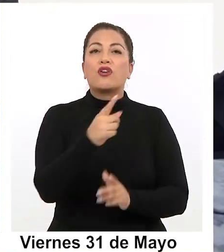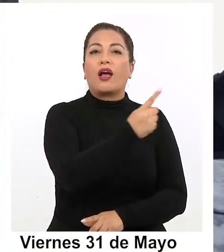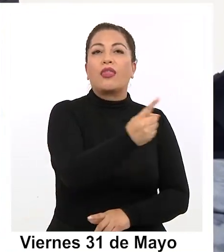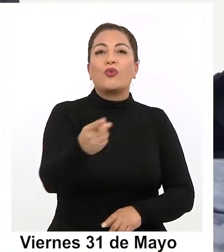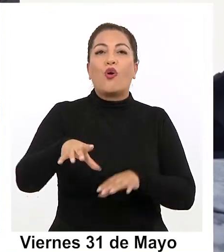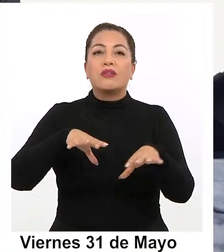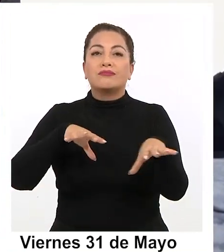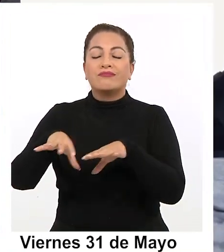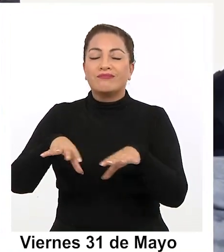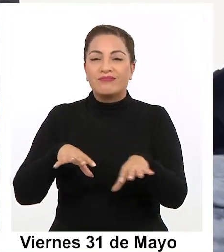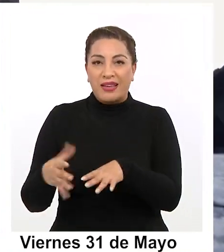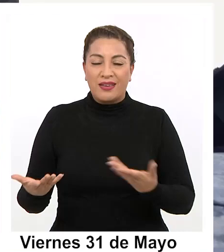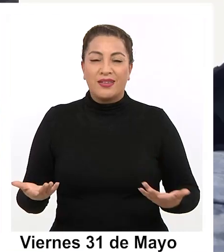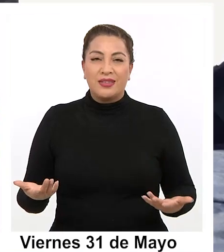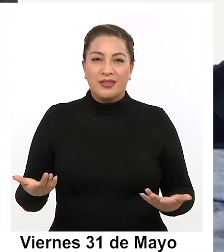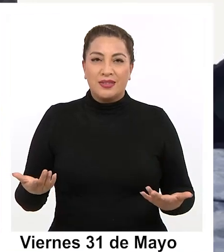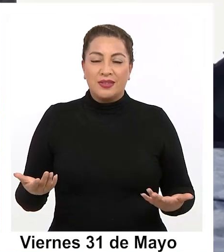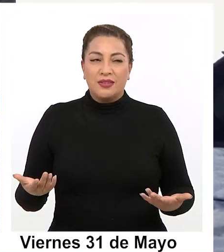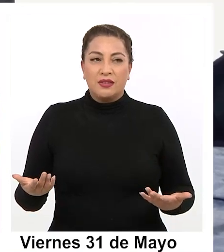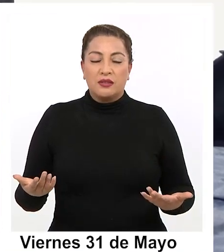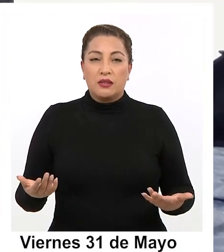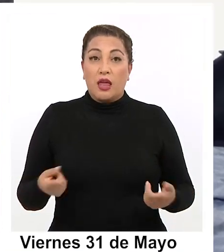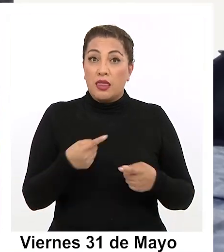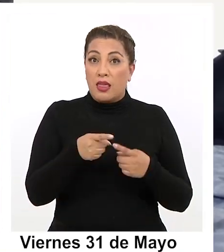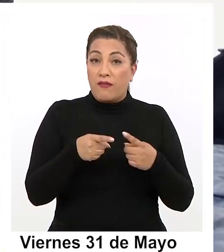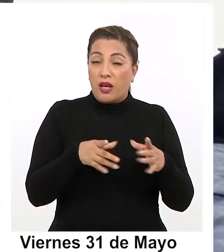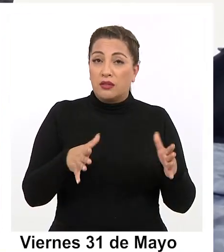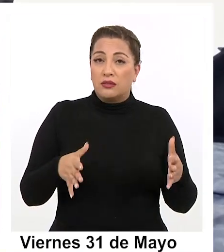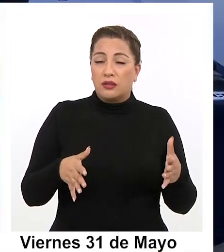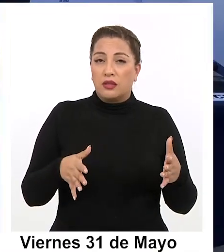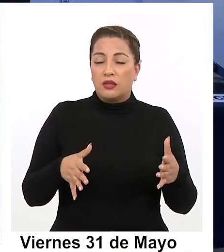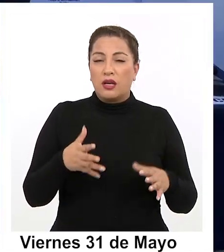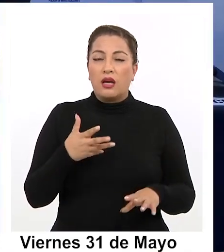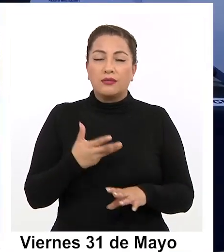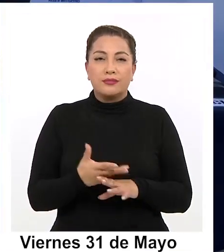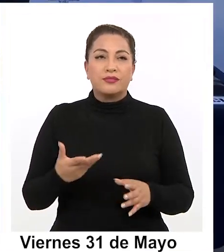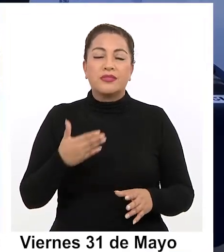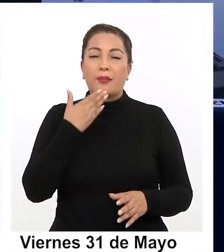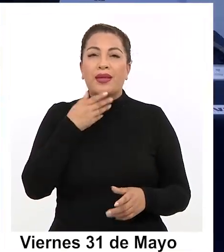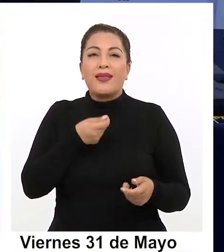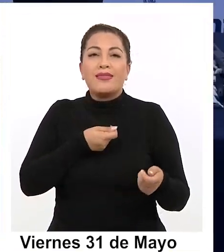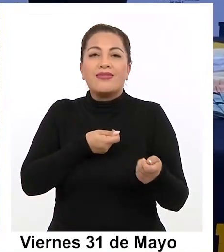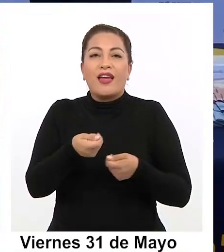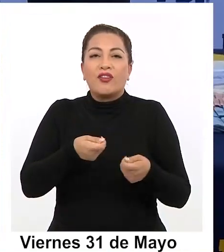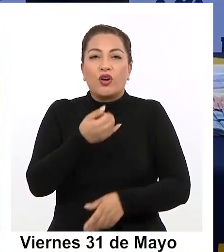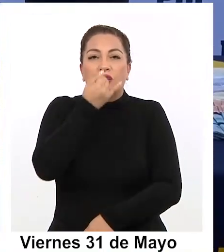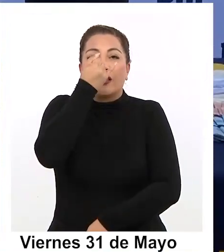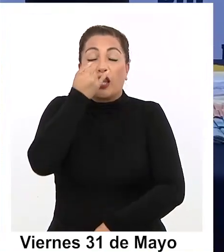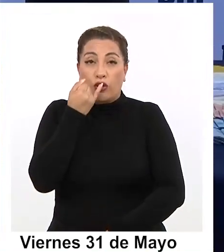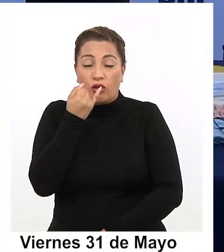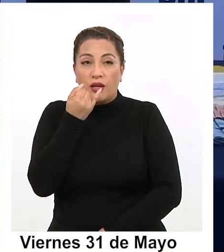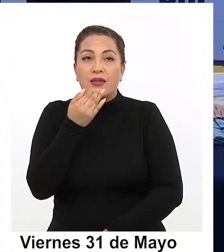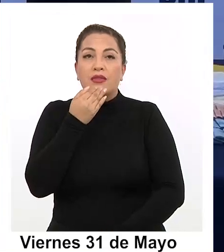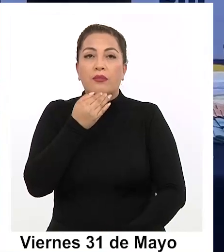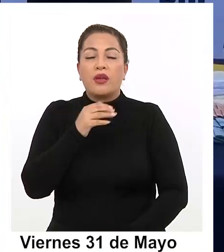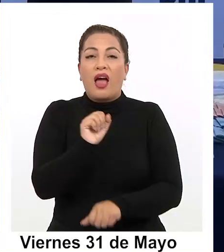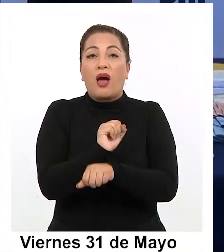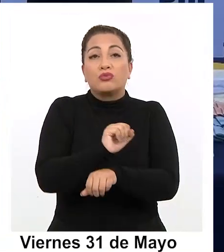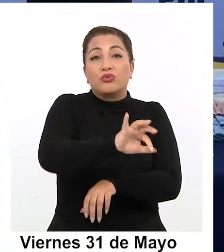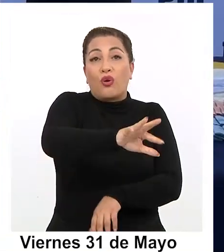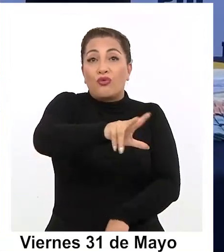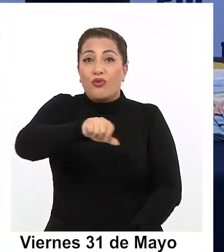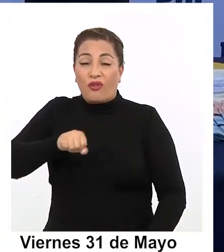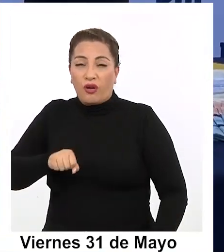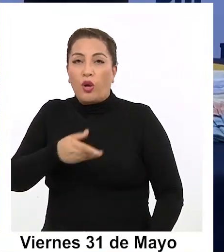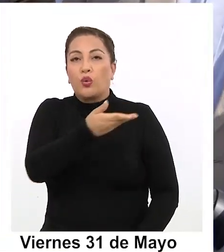actividades y que eh entre otras cosas se dedicaba al tráfico de drogas pero también al robo de vehículos